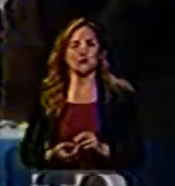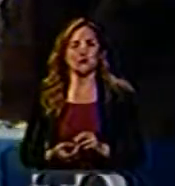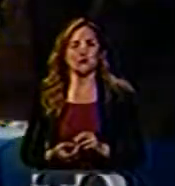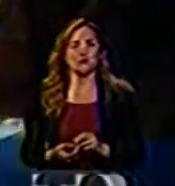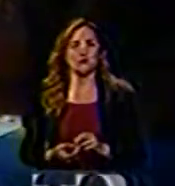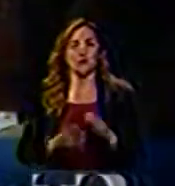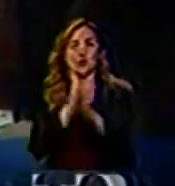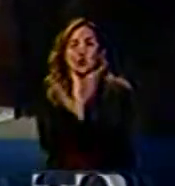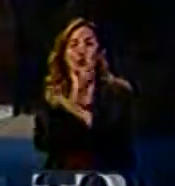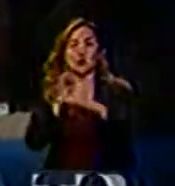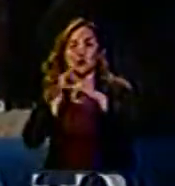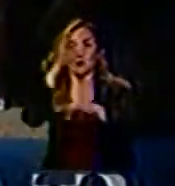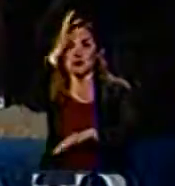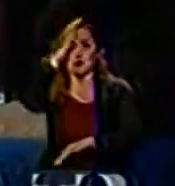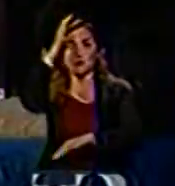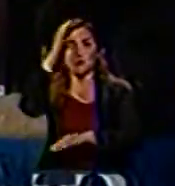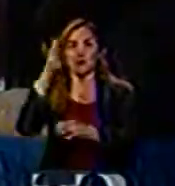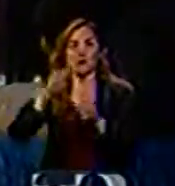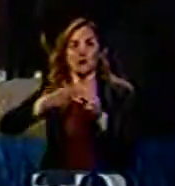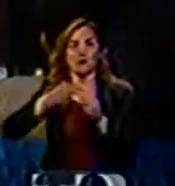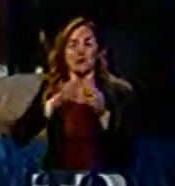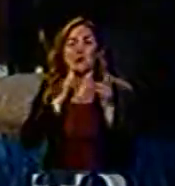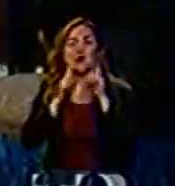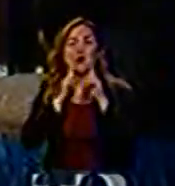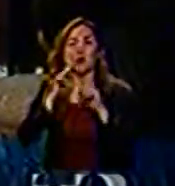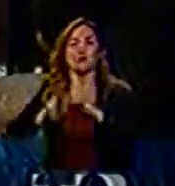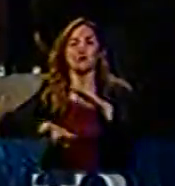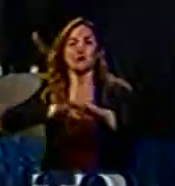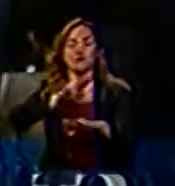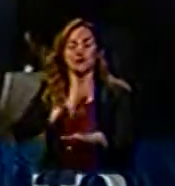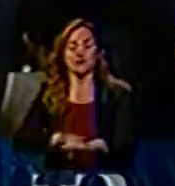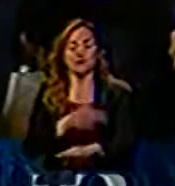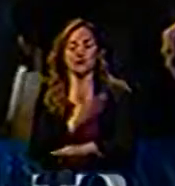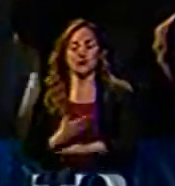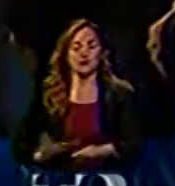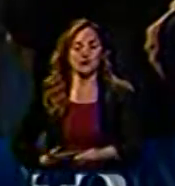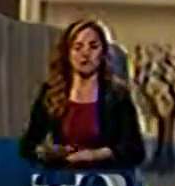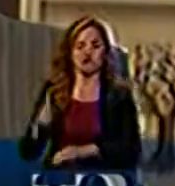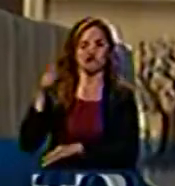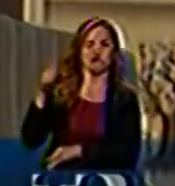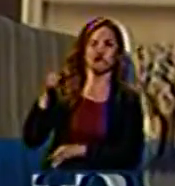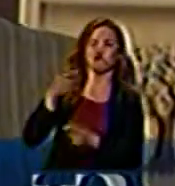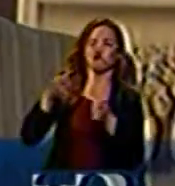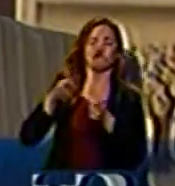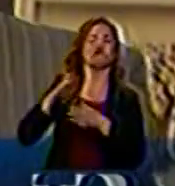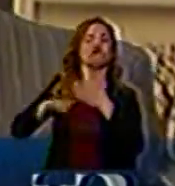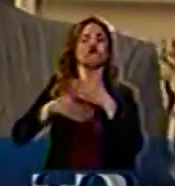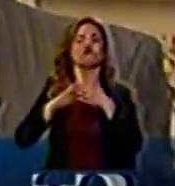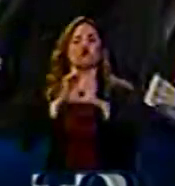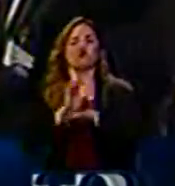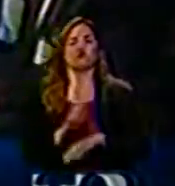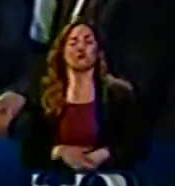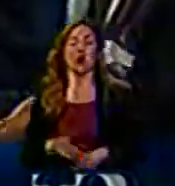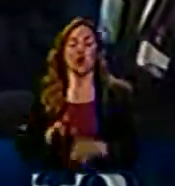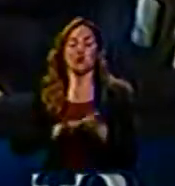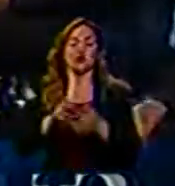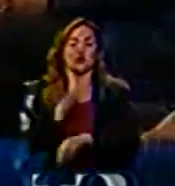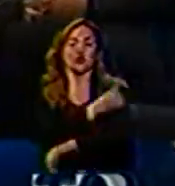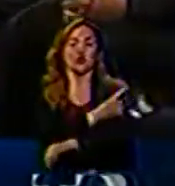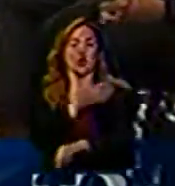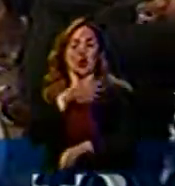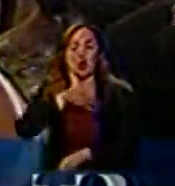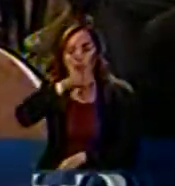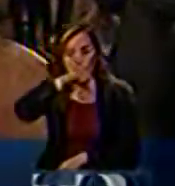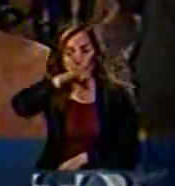Fue el turno de la Iglesia Católica para participar en el diálogo nacional que lleva adelante el presidente Lenín Moreno. Él se reunió junto con una delegación de obispos de